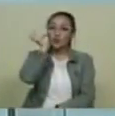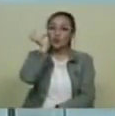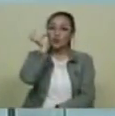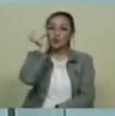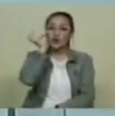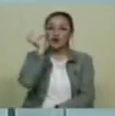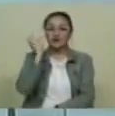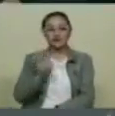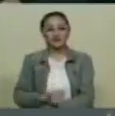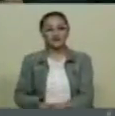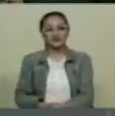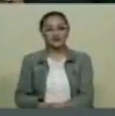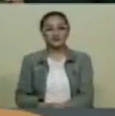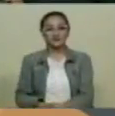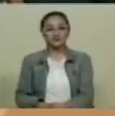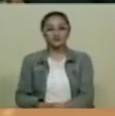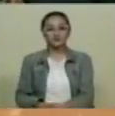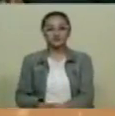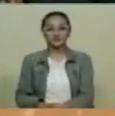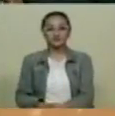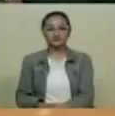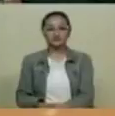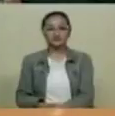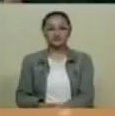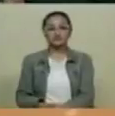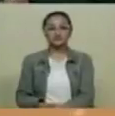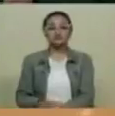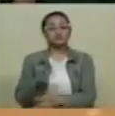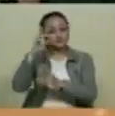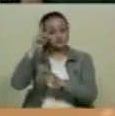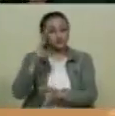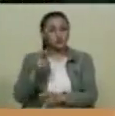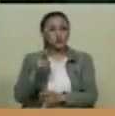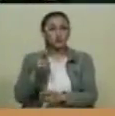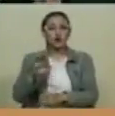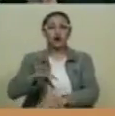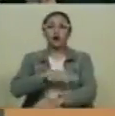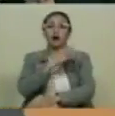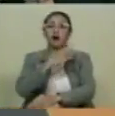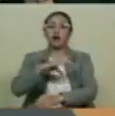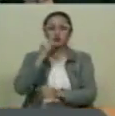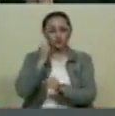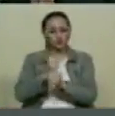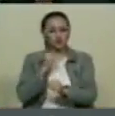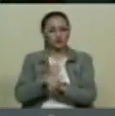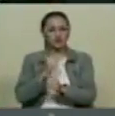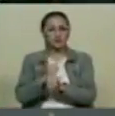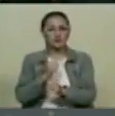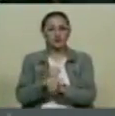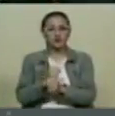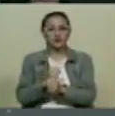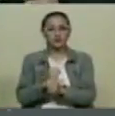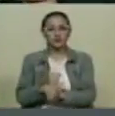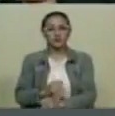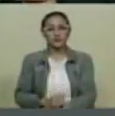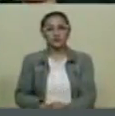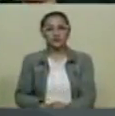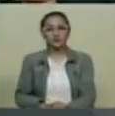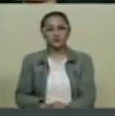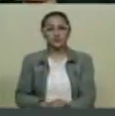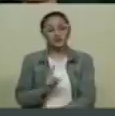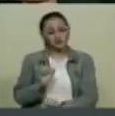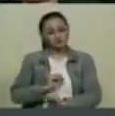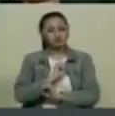otro lado de la frontera. Allí ha sido reconocido el canto de trabajo, que debemos